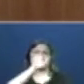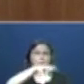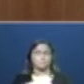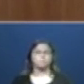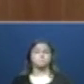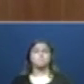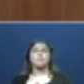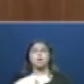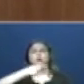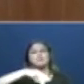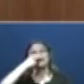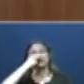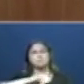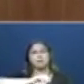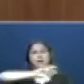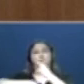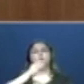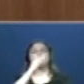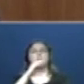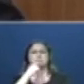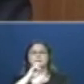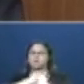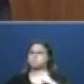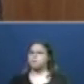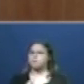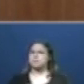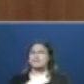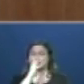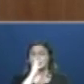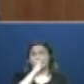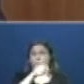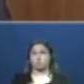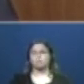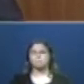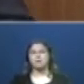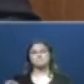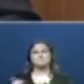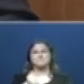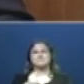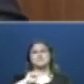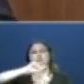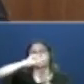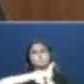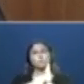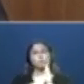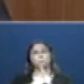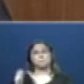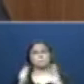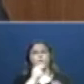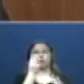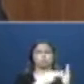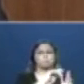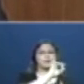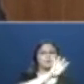de la pac es una de las cuestiones clave en la presente legislatura Cara a la aprobación de sus presupuestos y reglamentos para el periodo